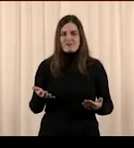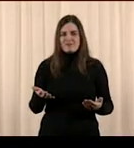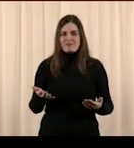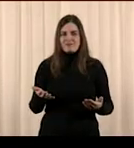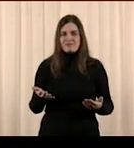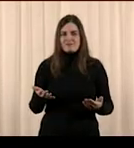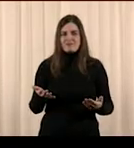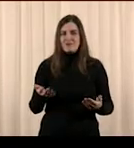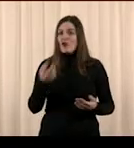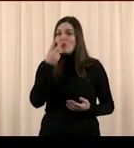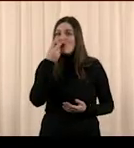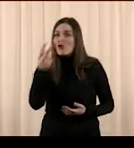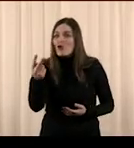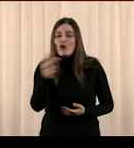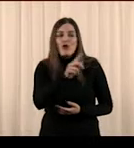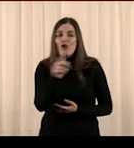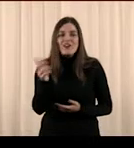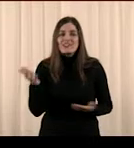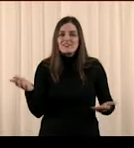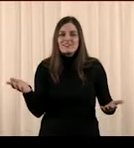No lo ves.